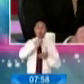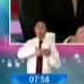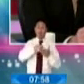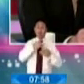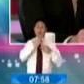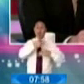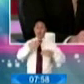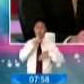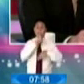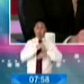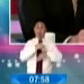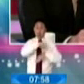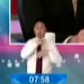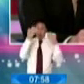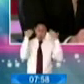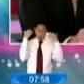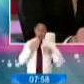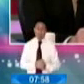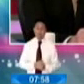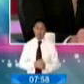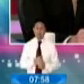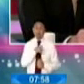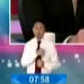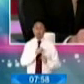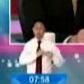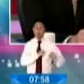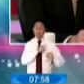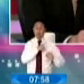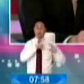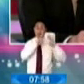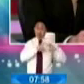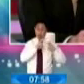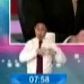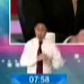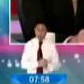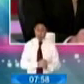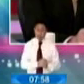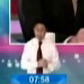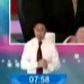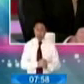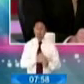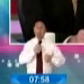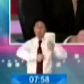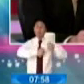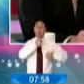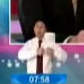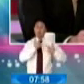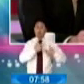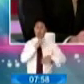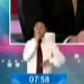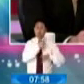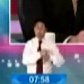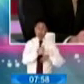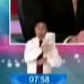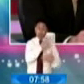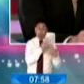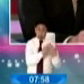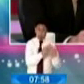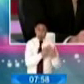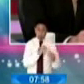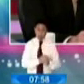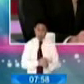en hospitales en Guayaquil. Ese es el trámite por el que él está siendo buscado. A inicios del mes de mayo se emitió ya su boleta de captura,